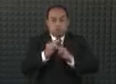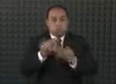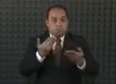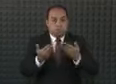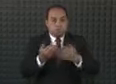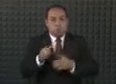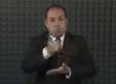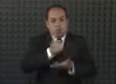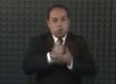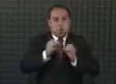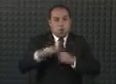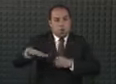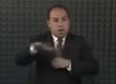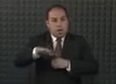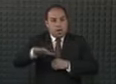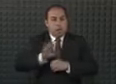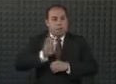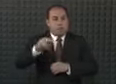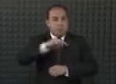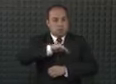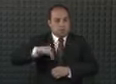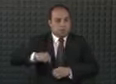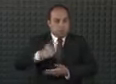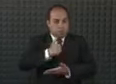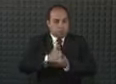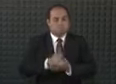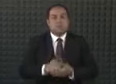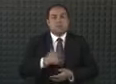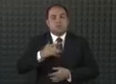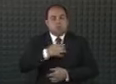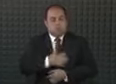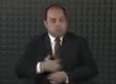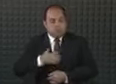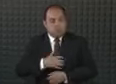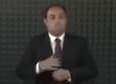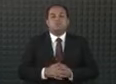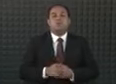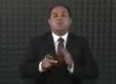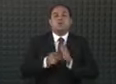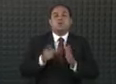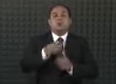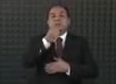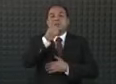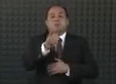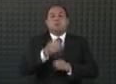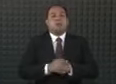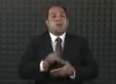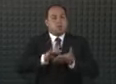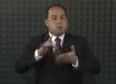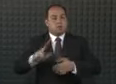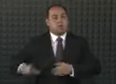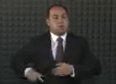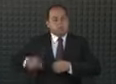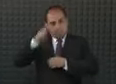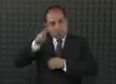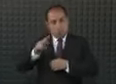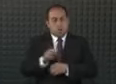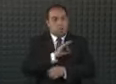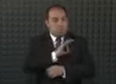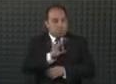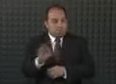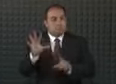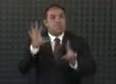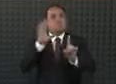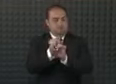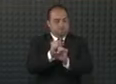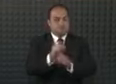área metropolitana de la magnitud de la nuestra. Entonces estamos muy contentos por esa razón y otra vez recalcar el agradecimiento al Gobierno de México por hacerlo posible.